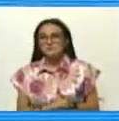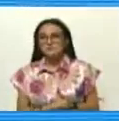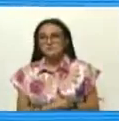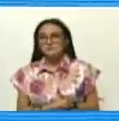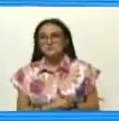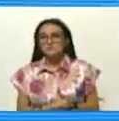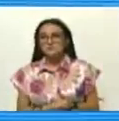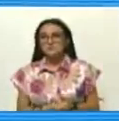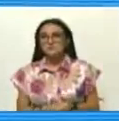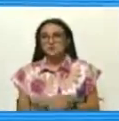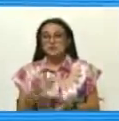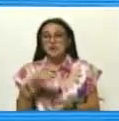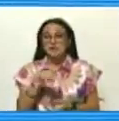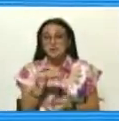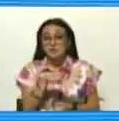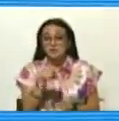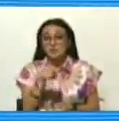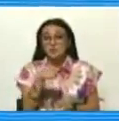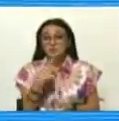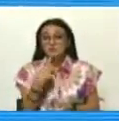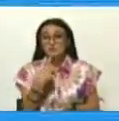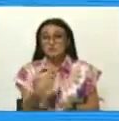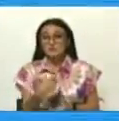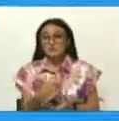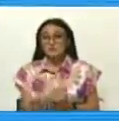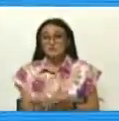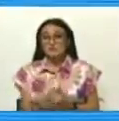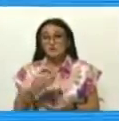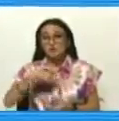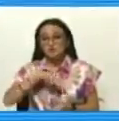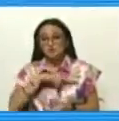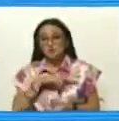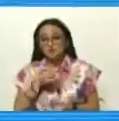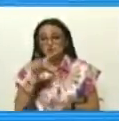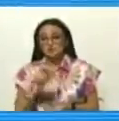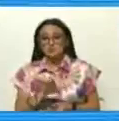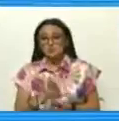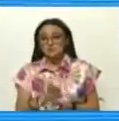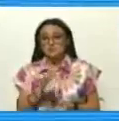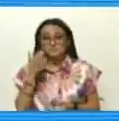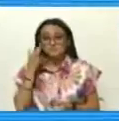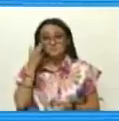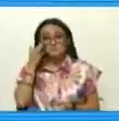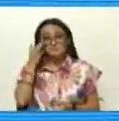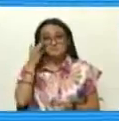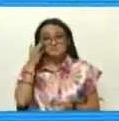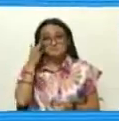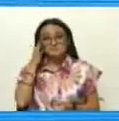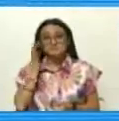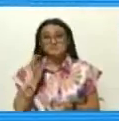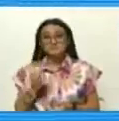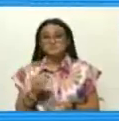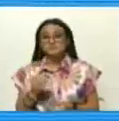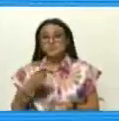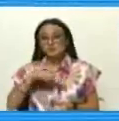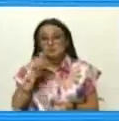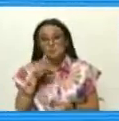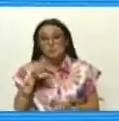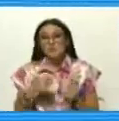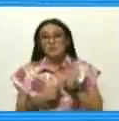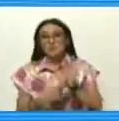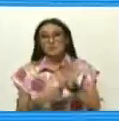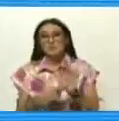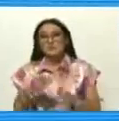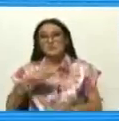porque ellos juran que nosotros somos colonia. Nos toca a los pueblos demostrarle que no